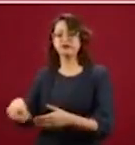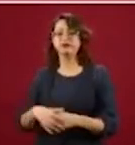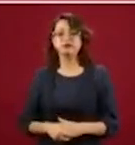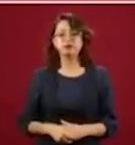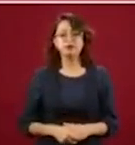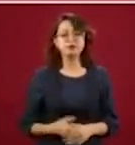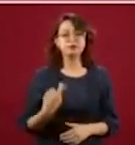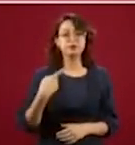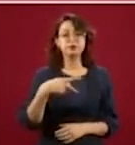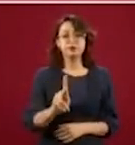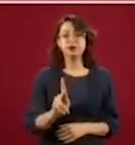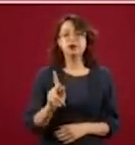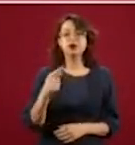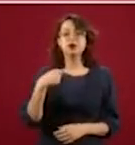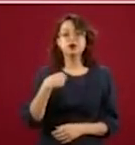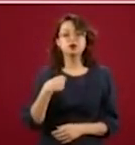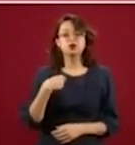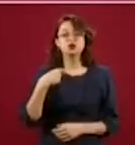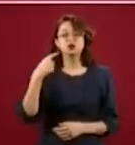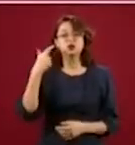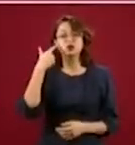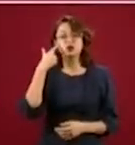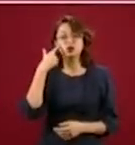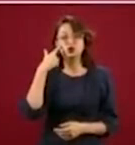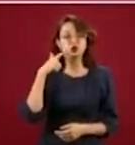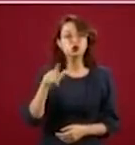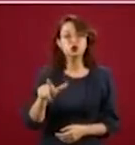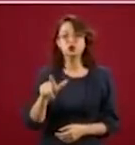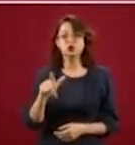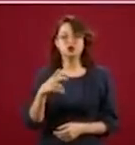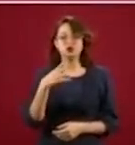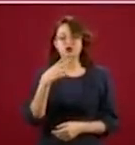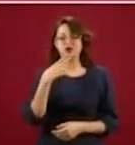no quiero usar la palabra, el término norteño,